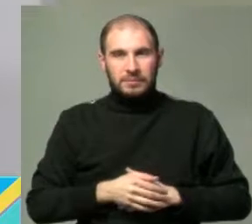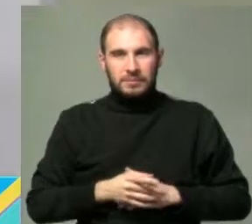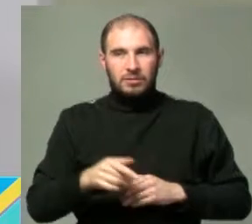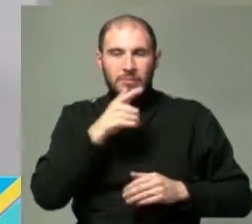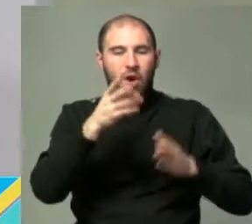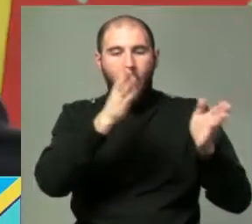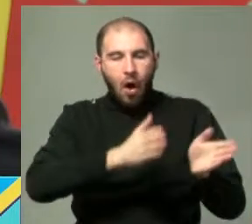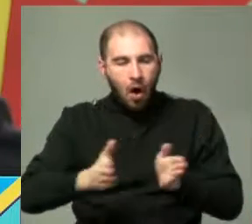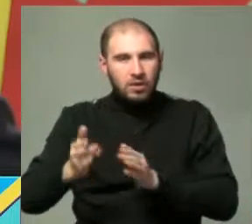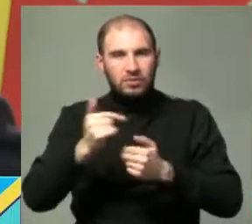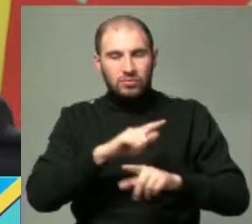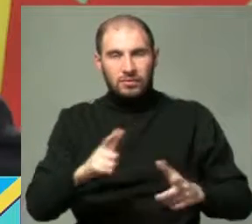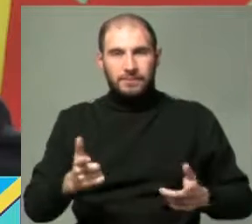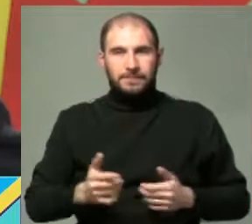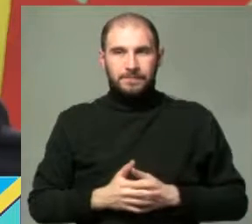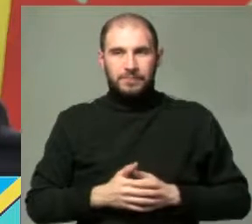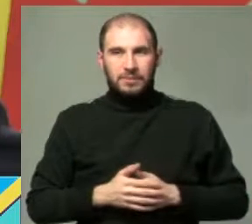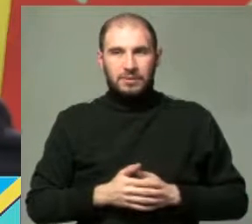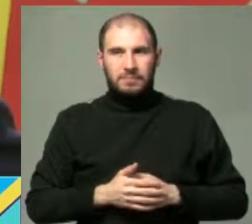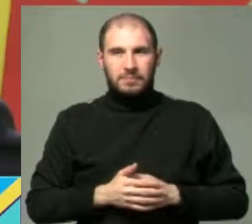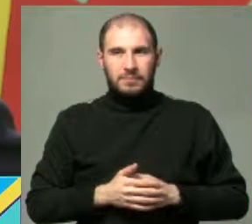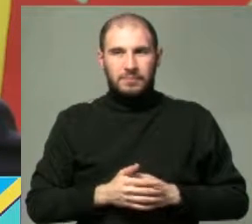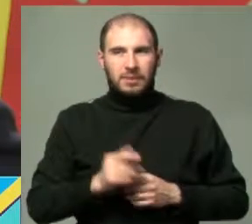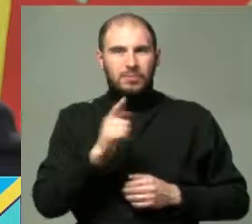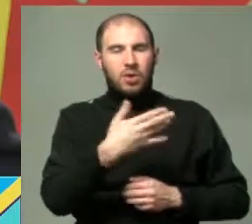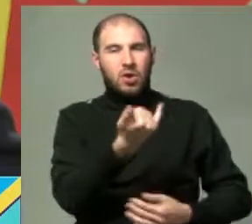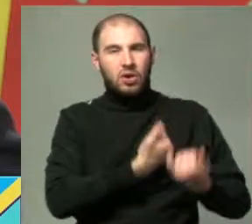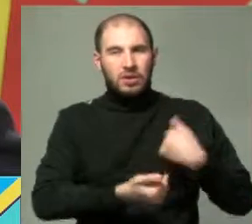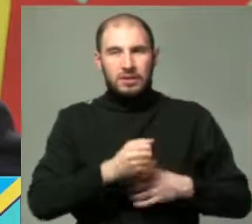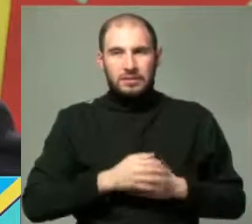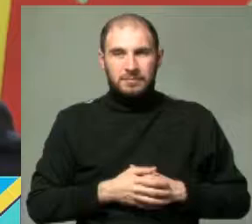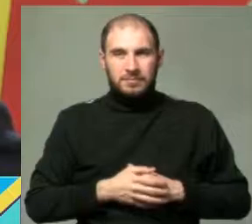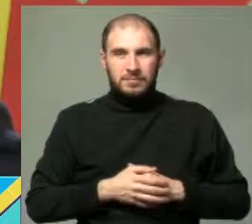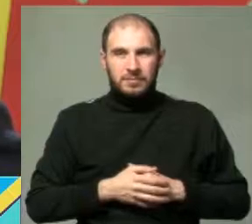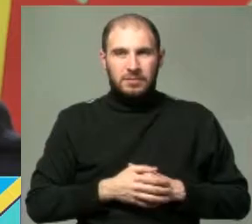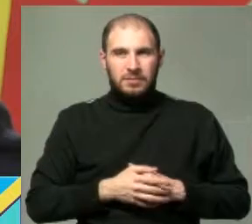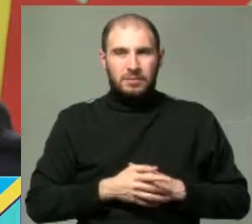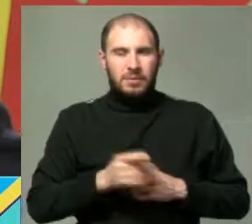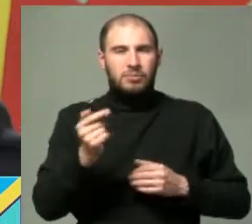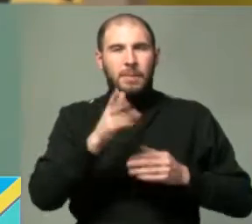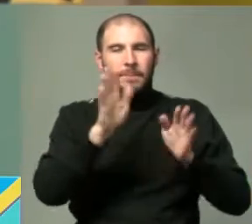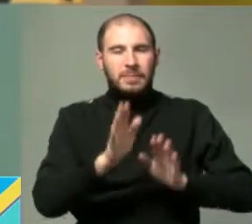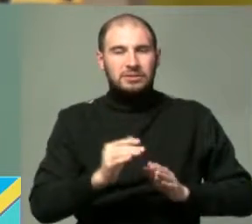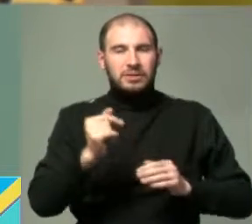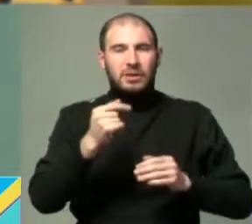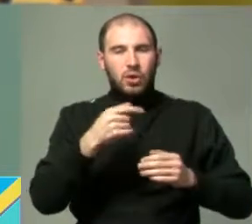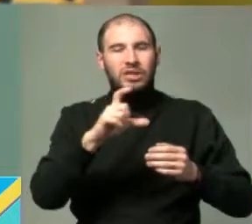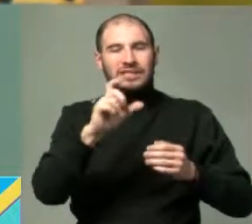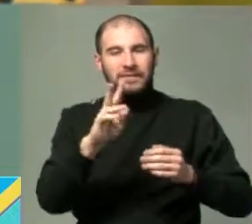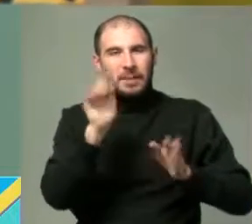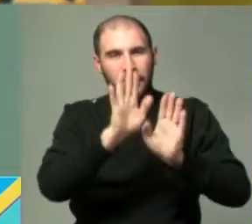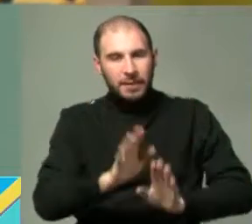ir ordenando, un poco cuando estabas refiriendo recién de que uno tiene que ir armando, aprendiendo a hacer su currículum.